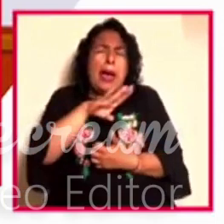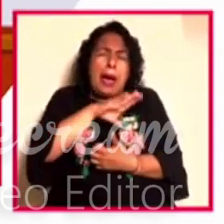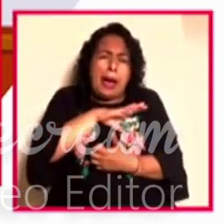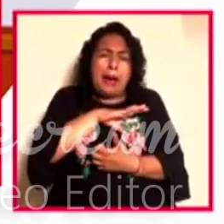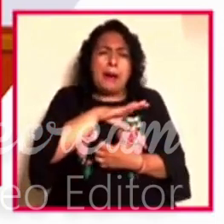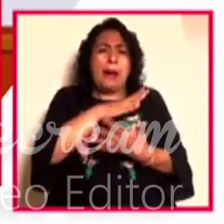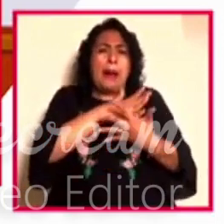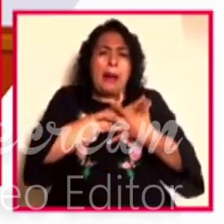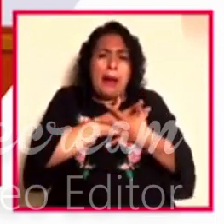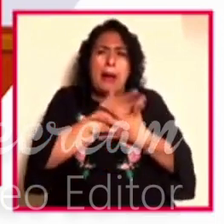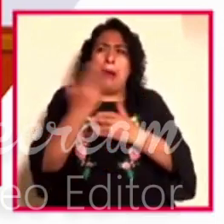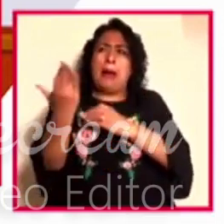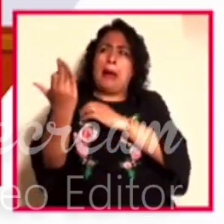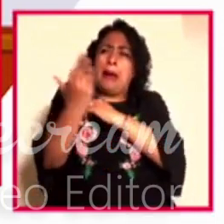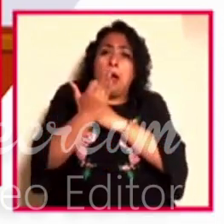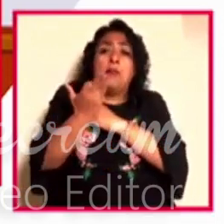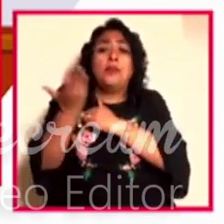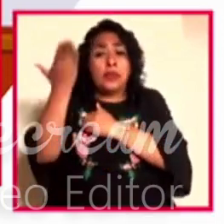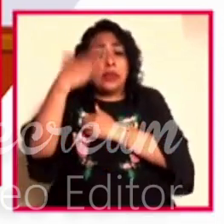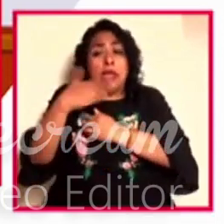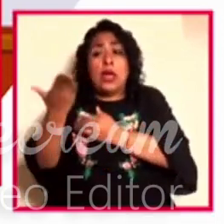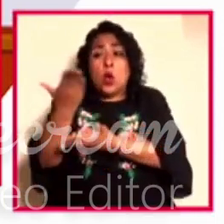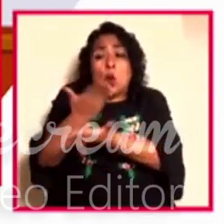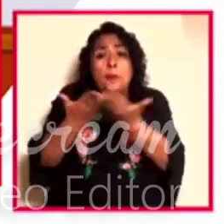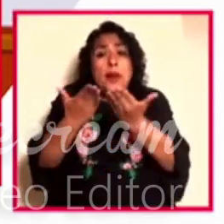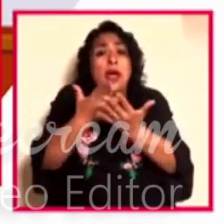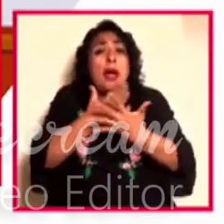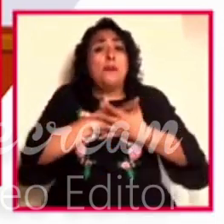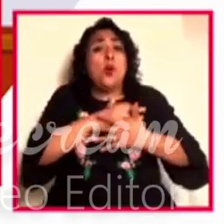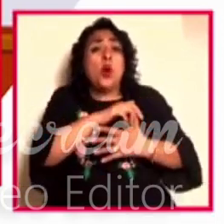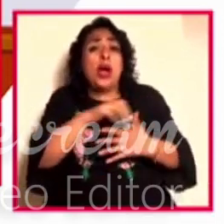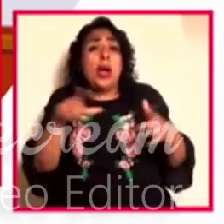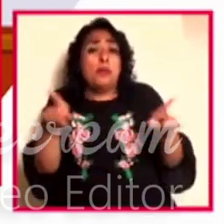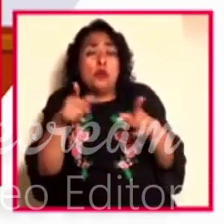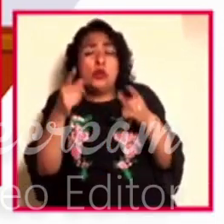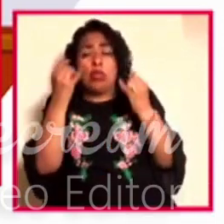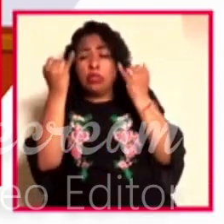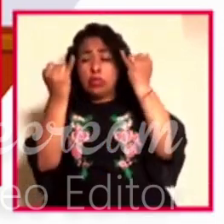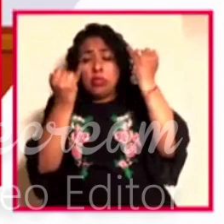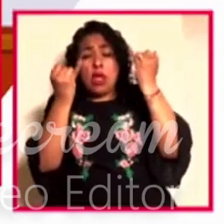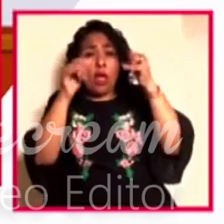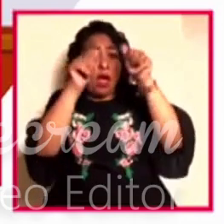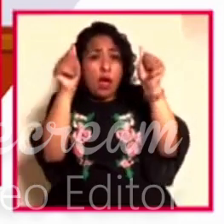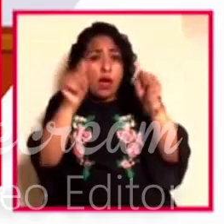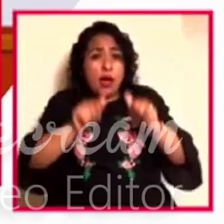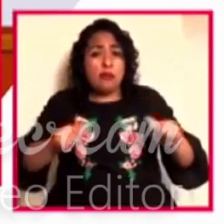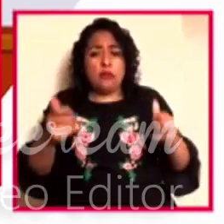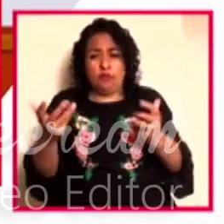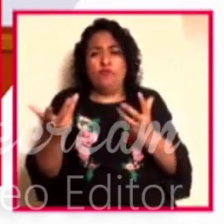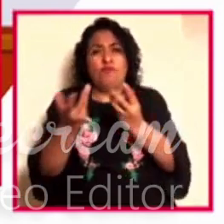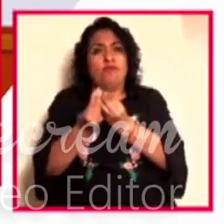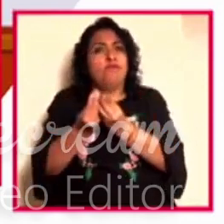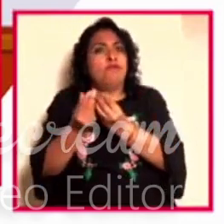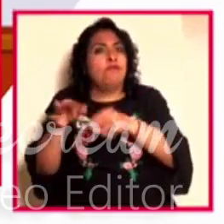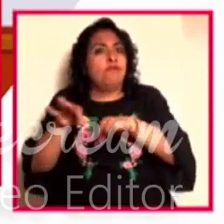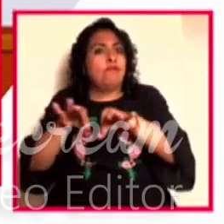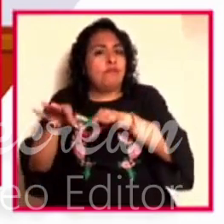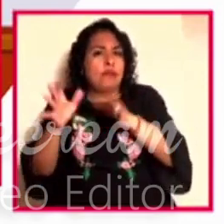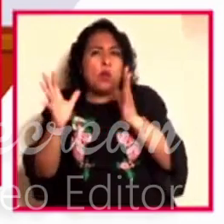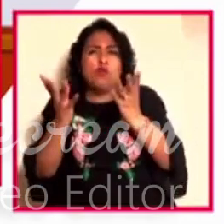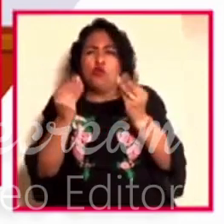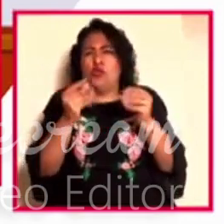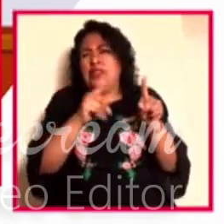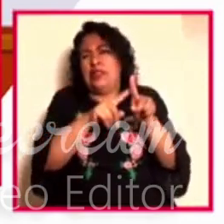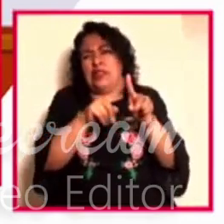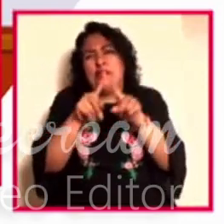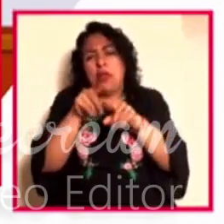sobre todo que supo compartir ese amor hacia la creación, hacia el arte, con el cual colaboró en muchos aspectos y en muchas